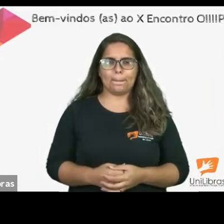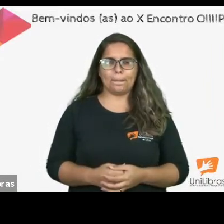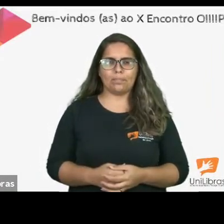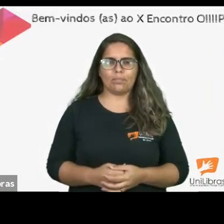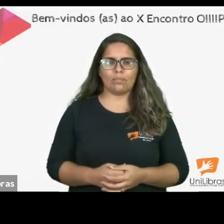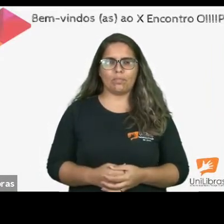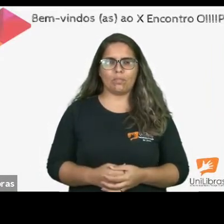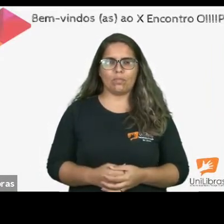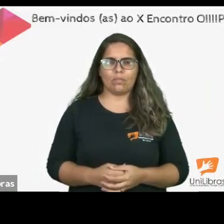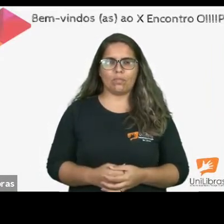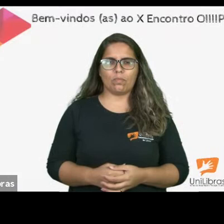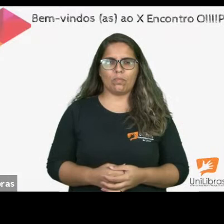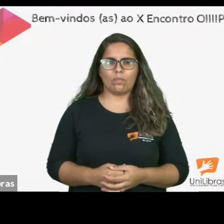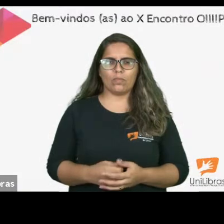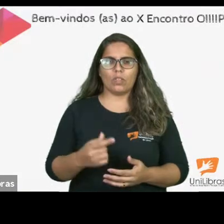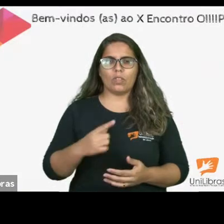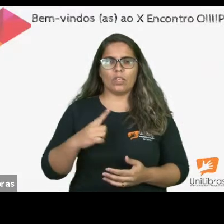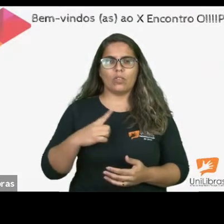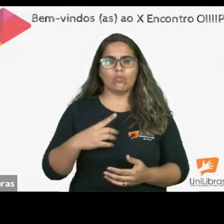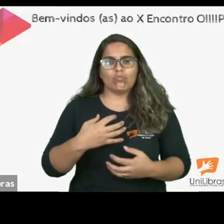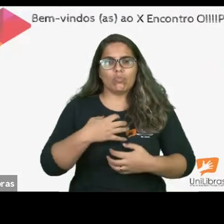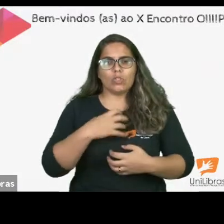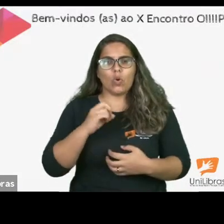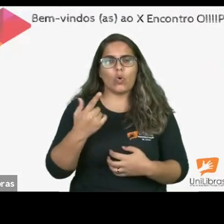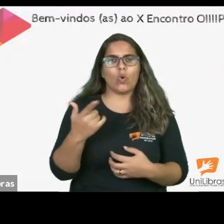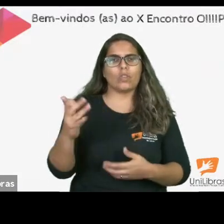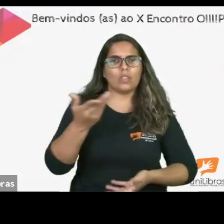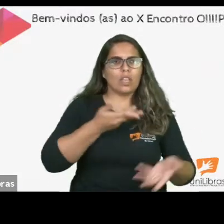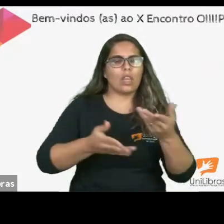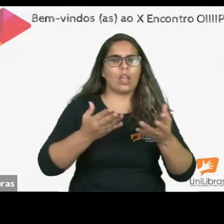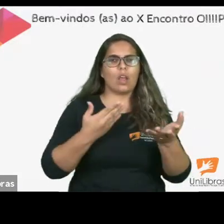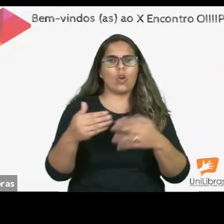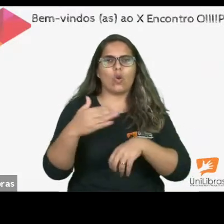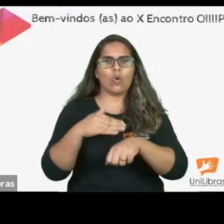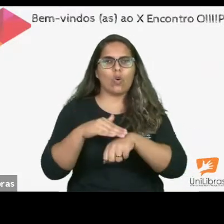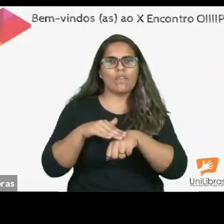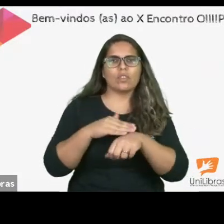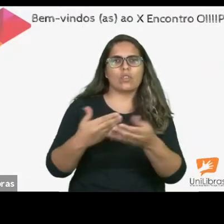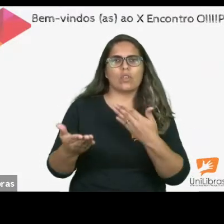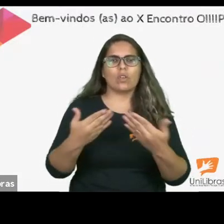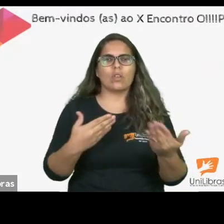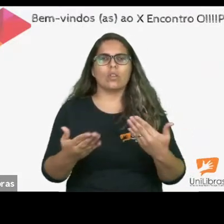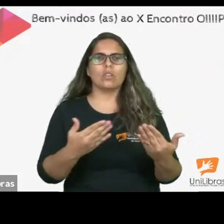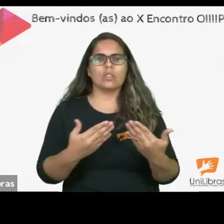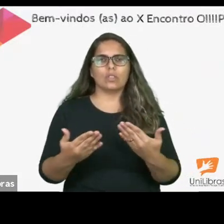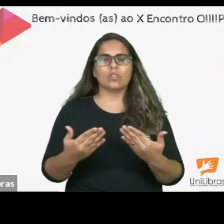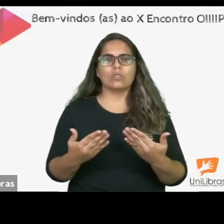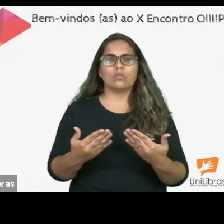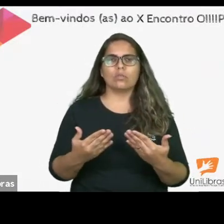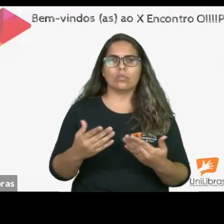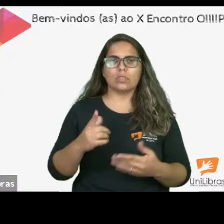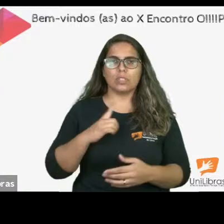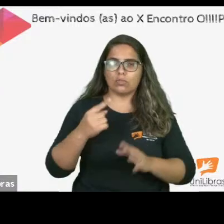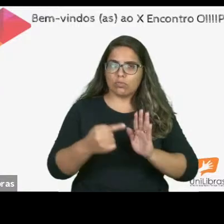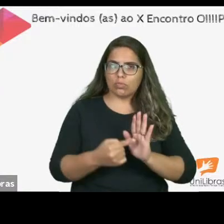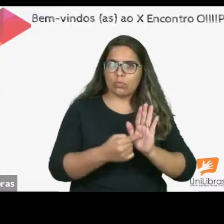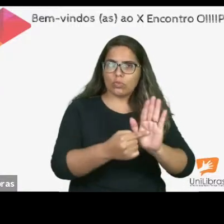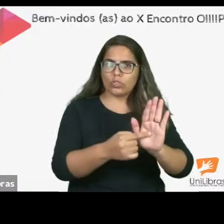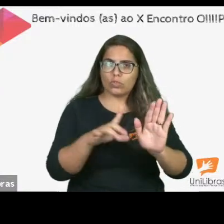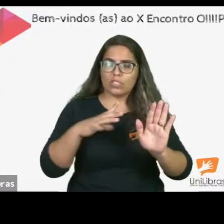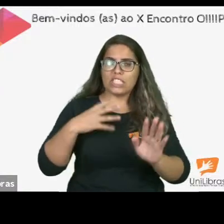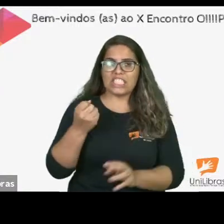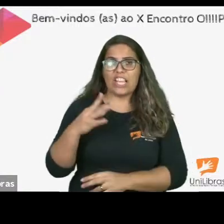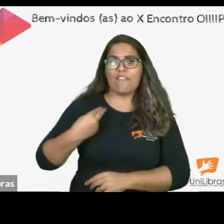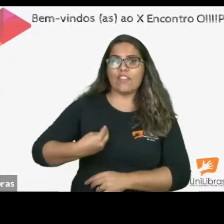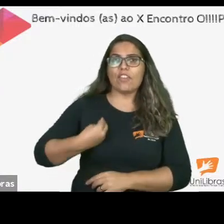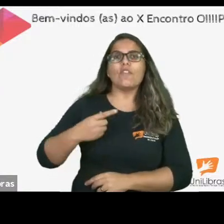aludimos de una manera o de otra en nuestras conversaciones. En particular, lo que yo quise mostrar es que los seres vivos son estas